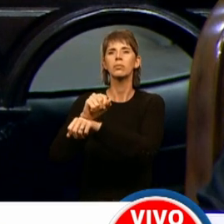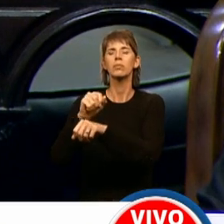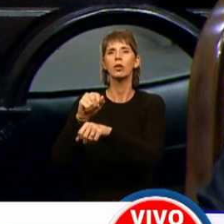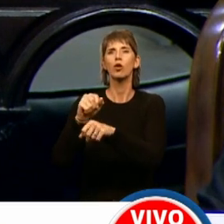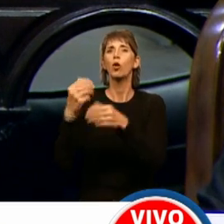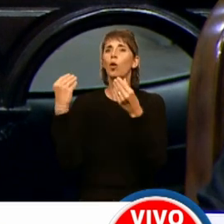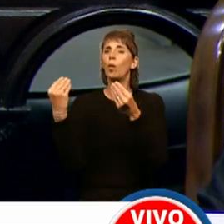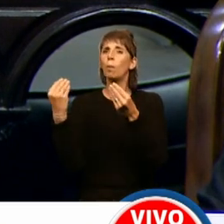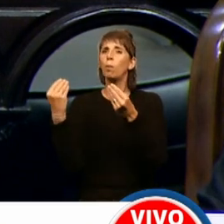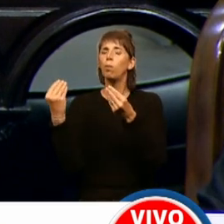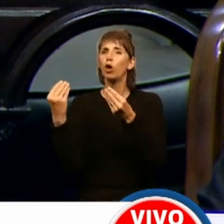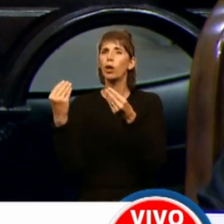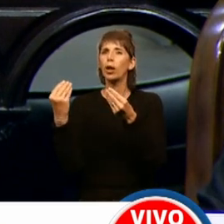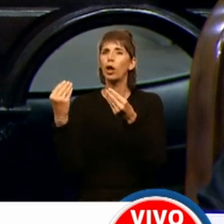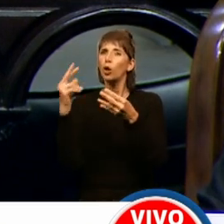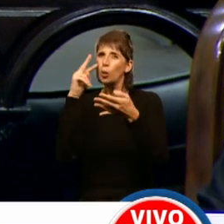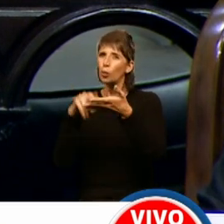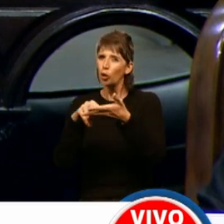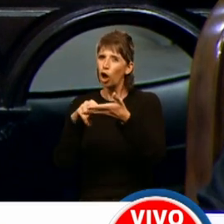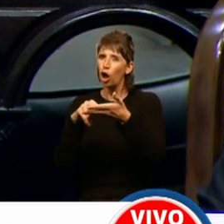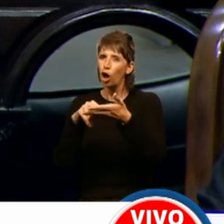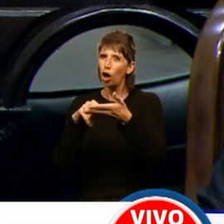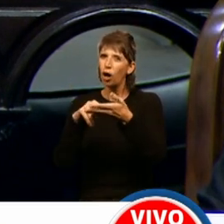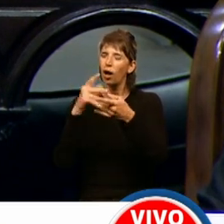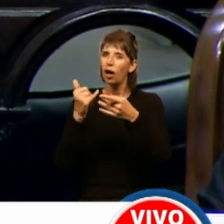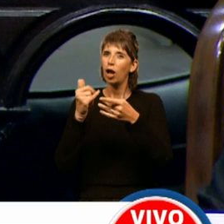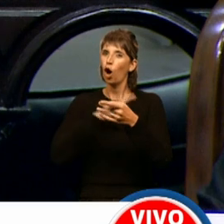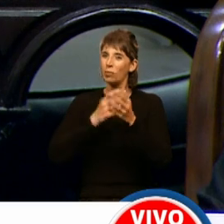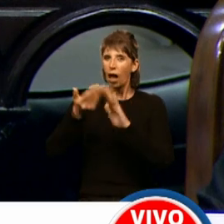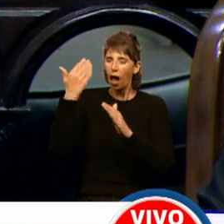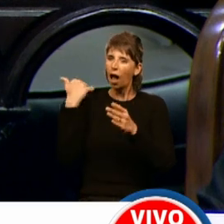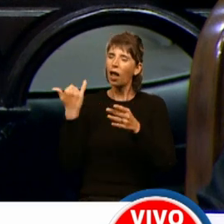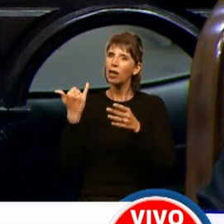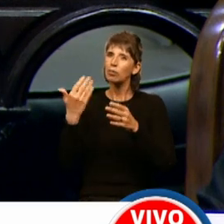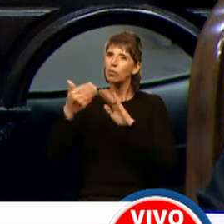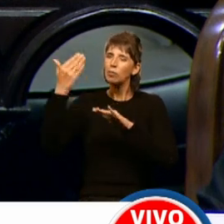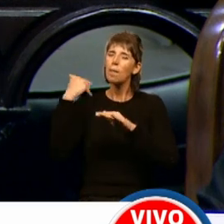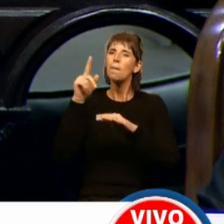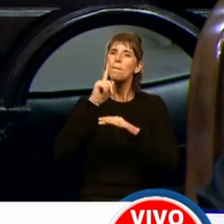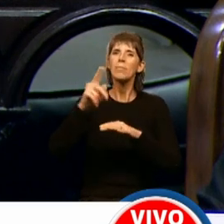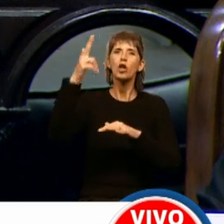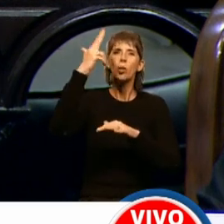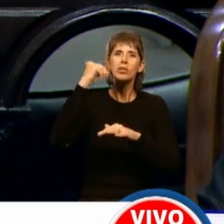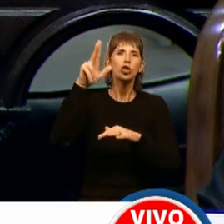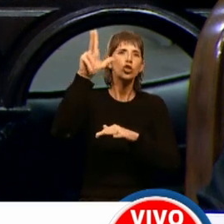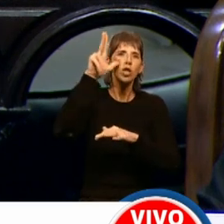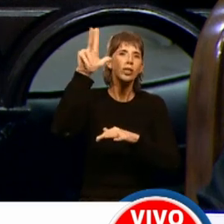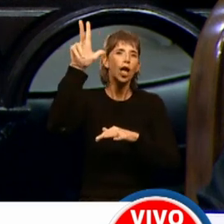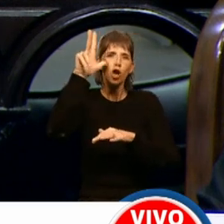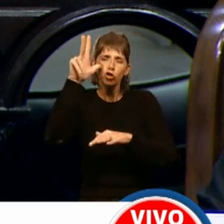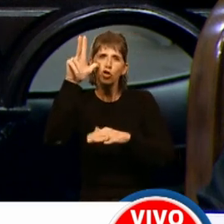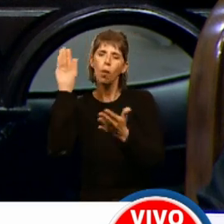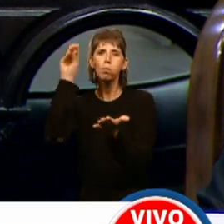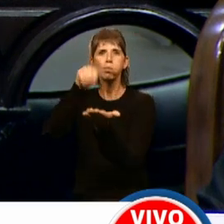registraba en sus antecedentes una orden de detención de detención del año 1988